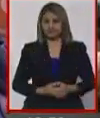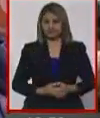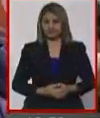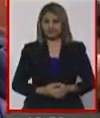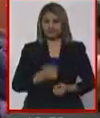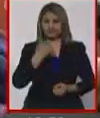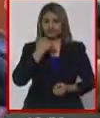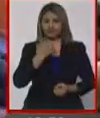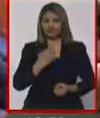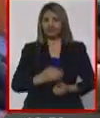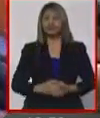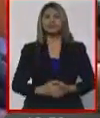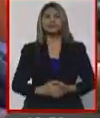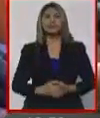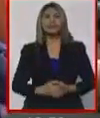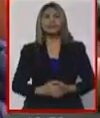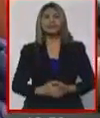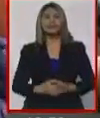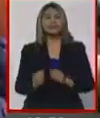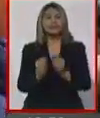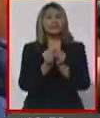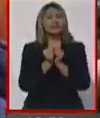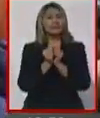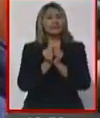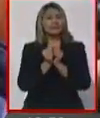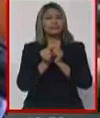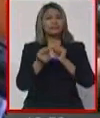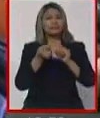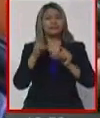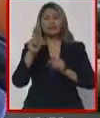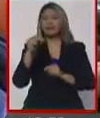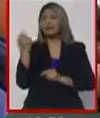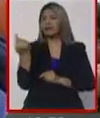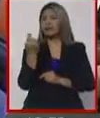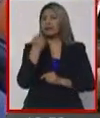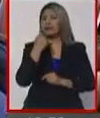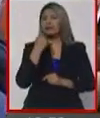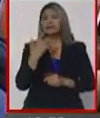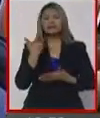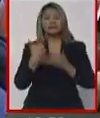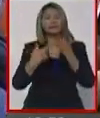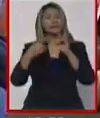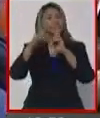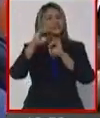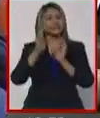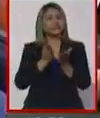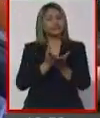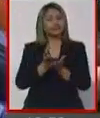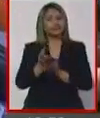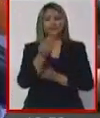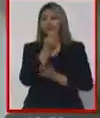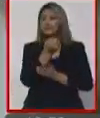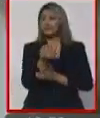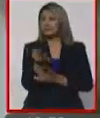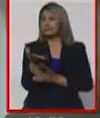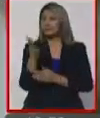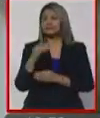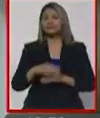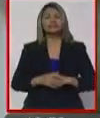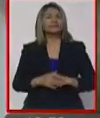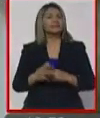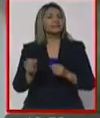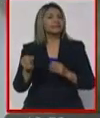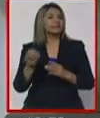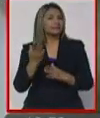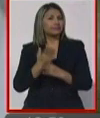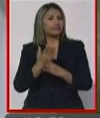estoy manifestando mi total apoyo a las compañeras y que no están solas, que vamos a hacer respetar sus derechos y de cualquiera que se estén